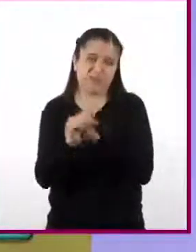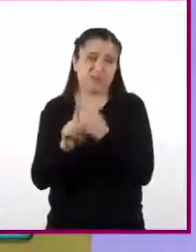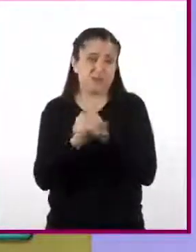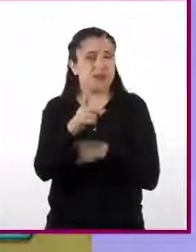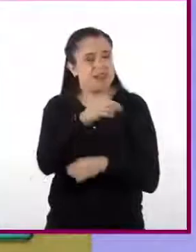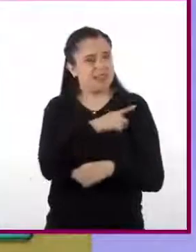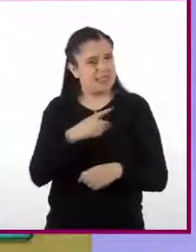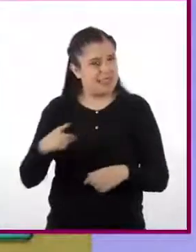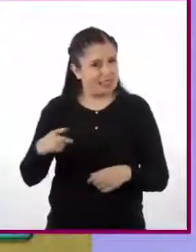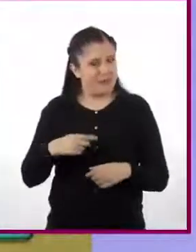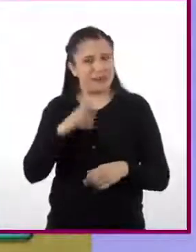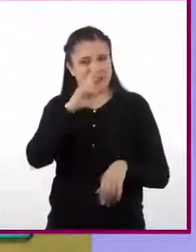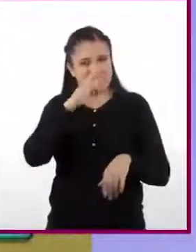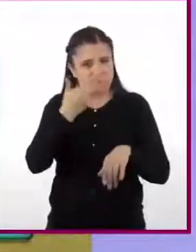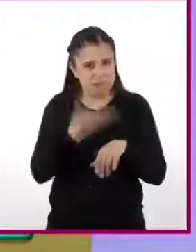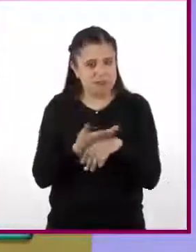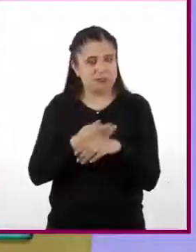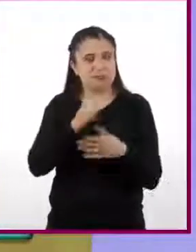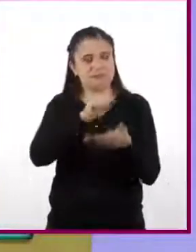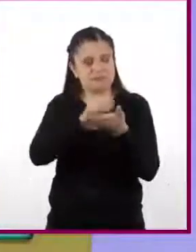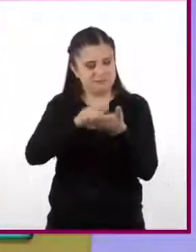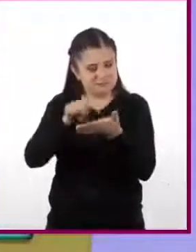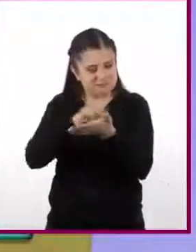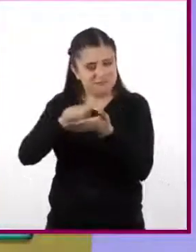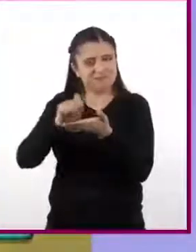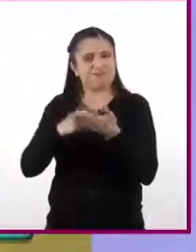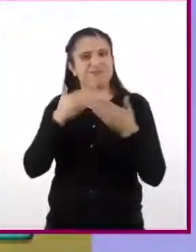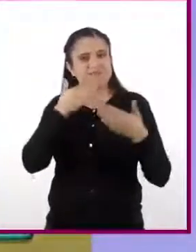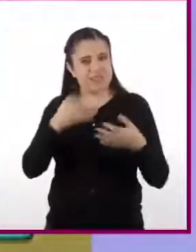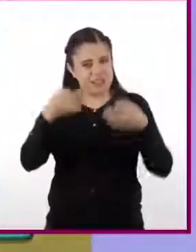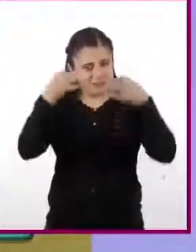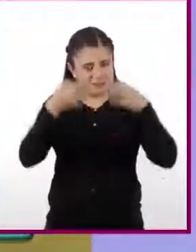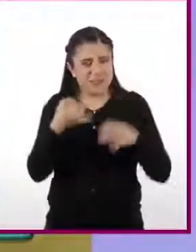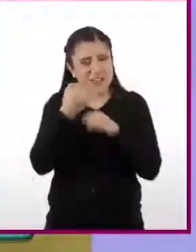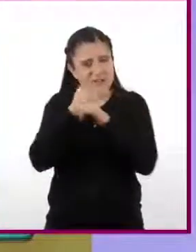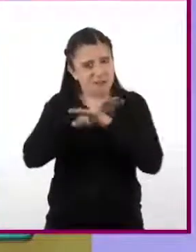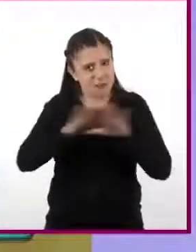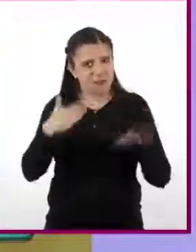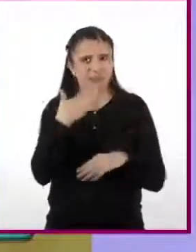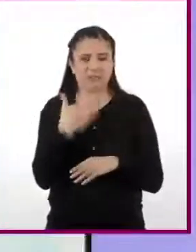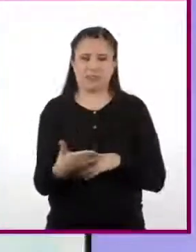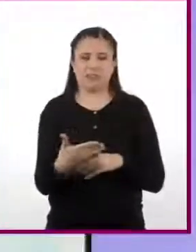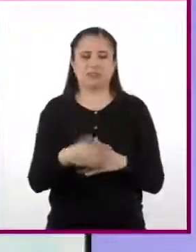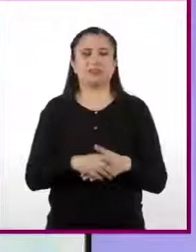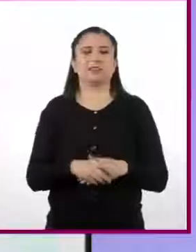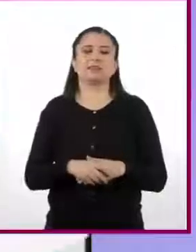sea plena, hacen falta ciudadanos activos e informados.